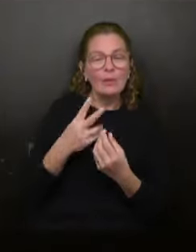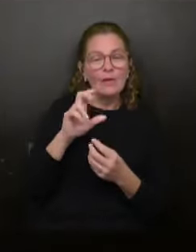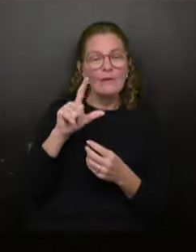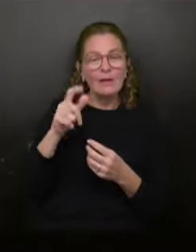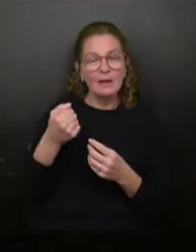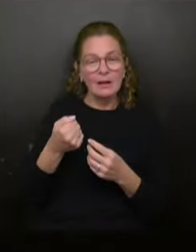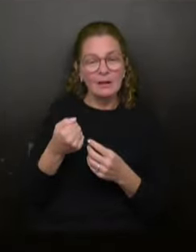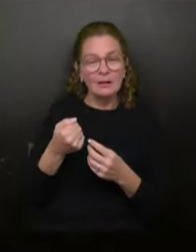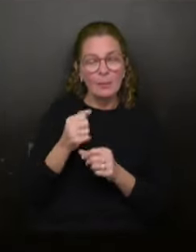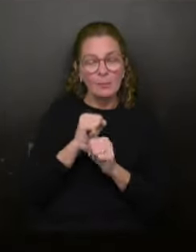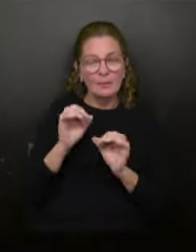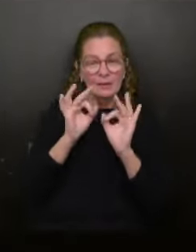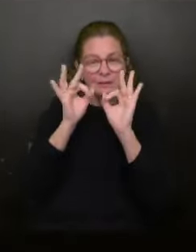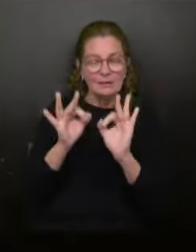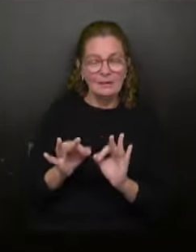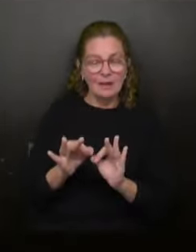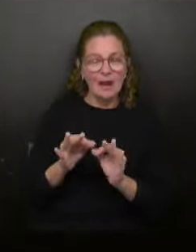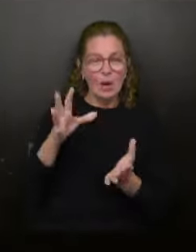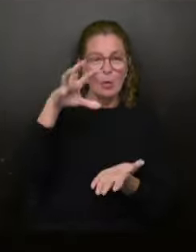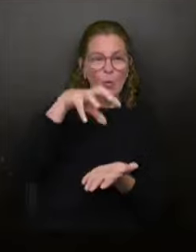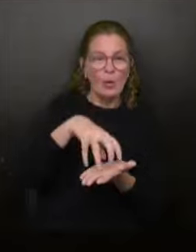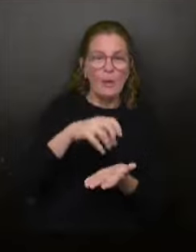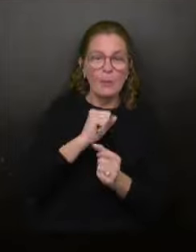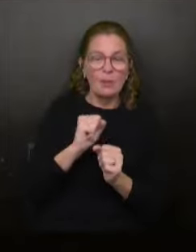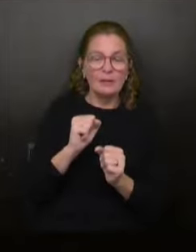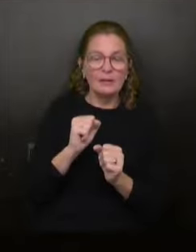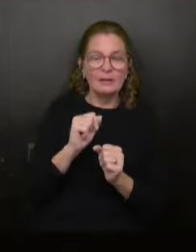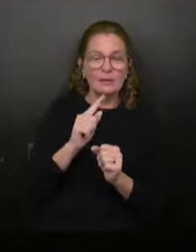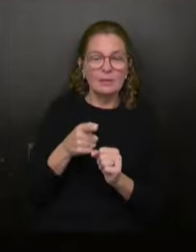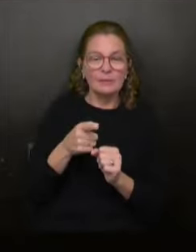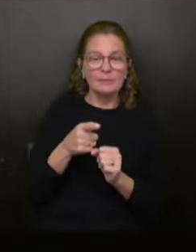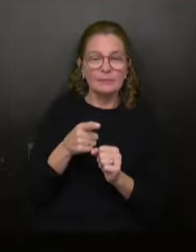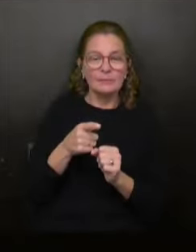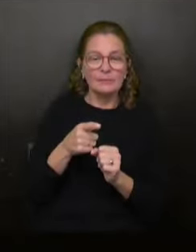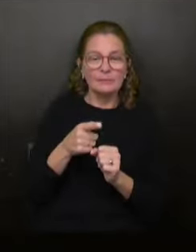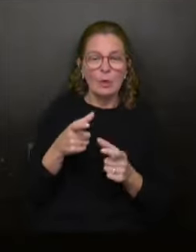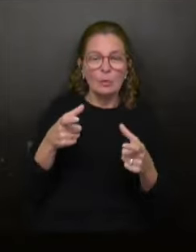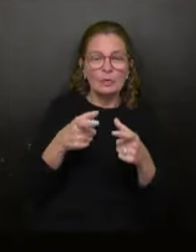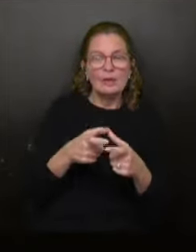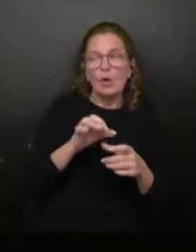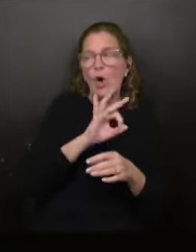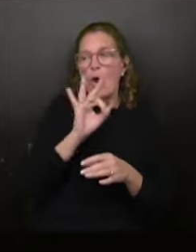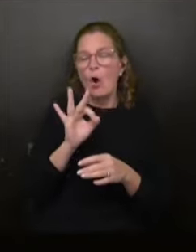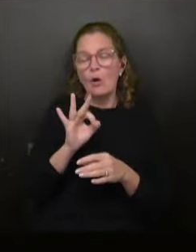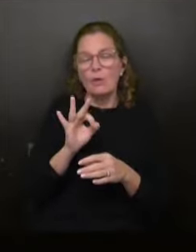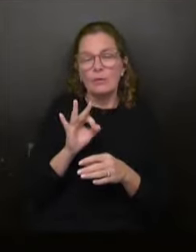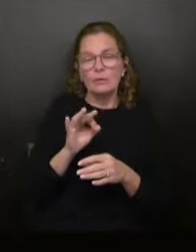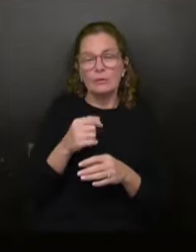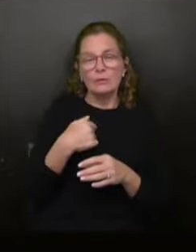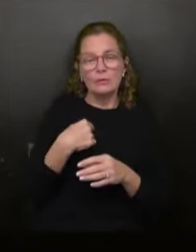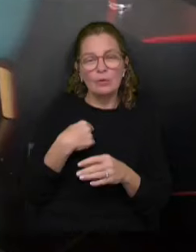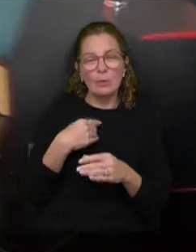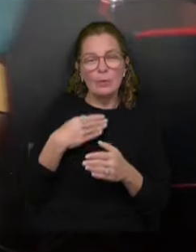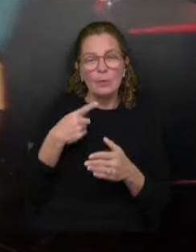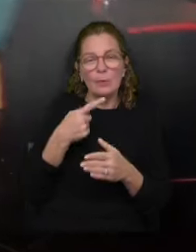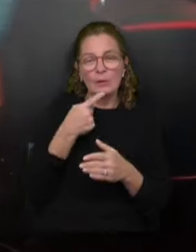Puede ser llegar a determinado lugar, puede ser también determinado disco o no, algo que son haya como mojones, como